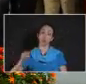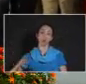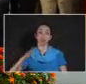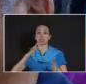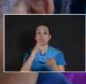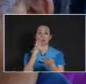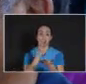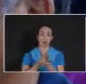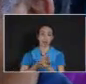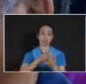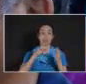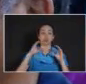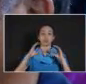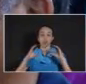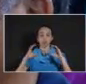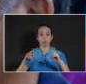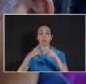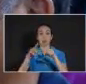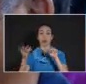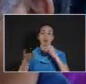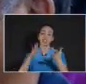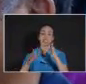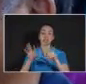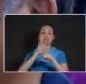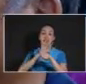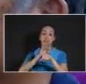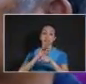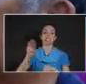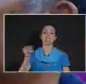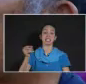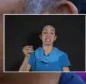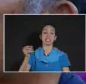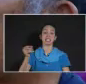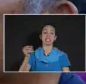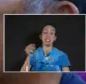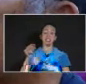que sucedan estas cosas y tú te acercas más a Él.